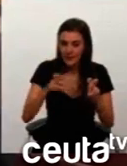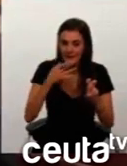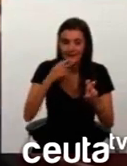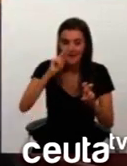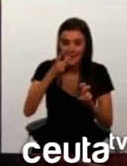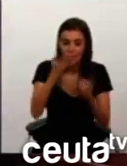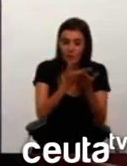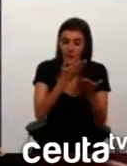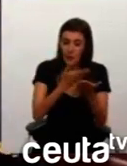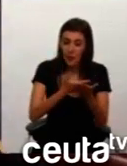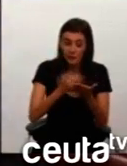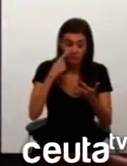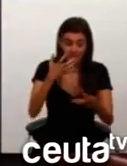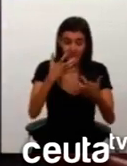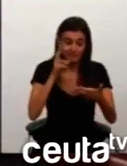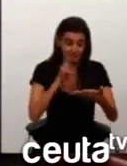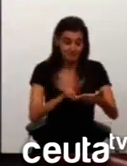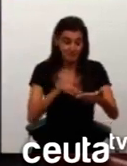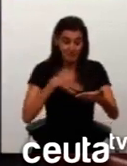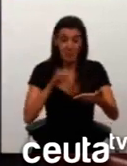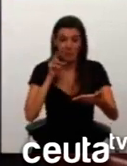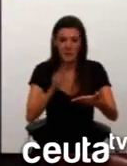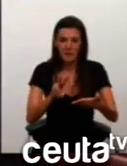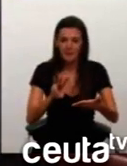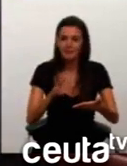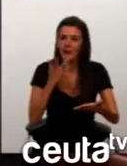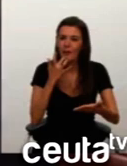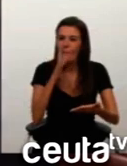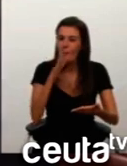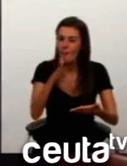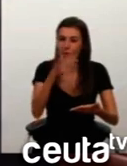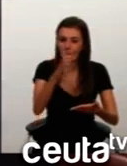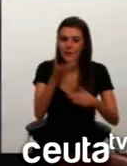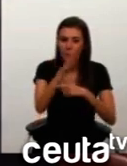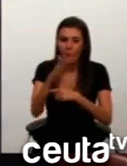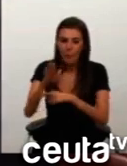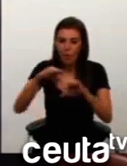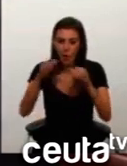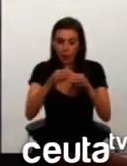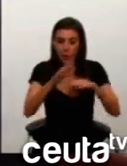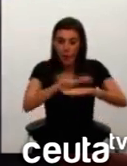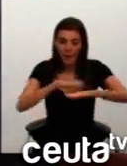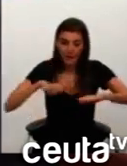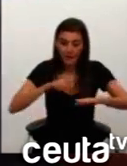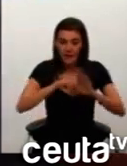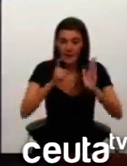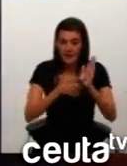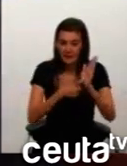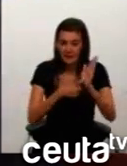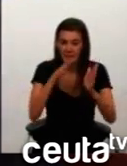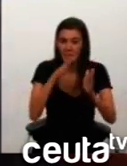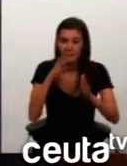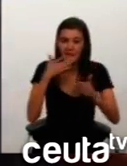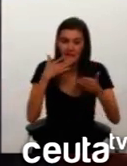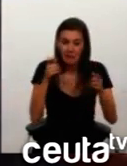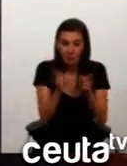segunda intervención. La verdad es que me llama poderosamente la atención que los portavoces de los dos grupos mayoritarios intervengan tan de pasada